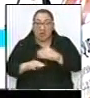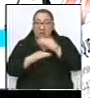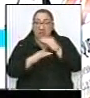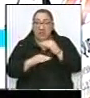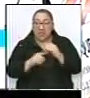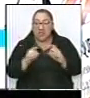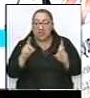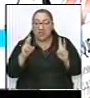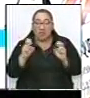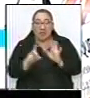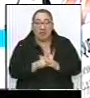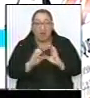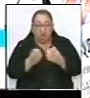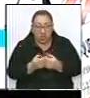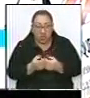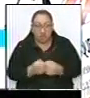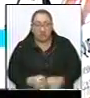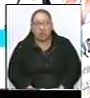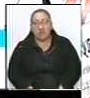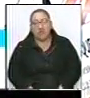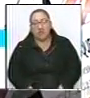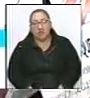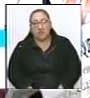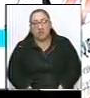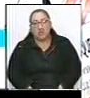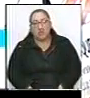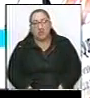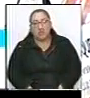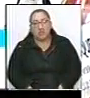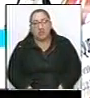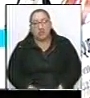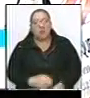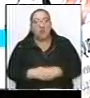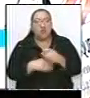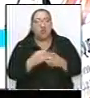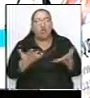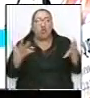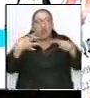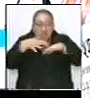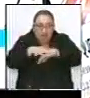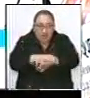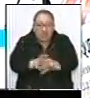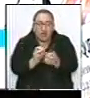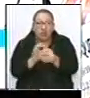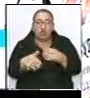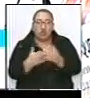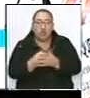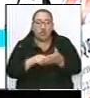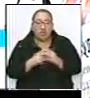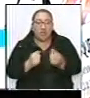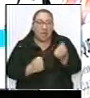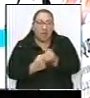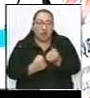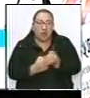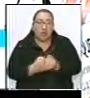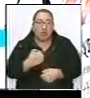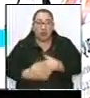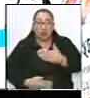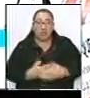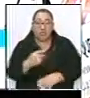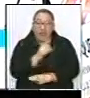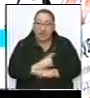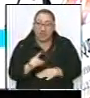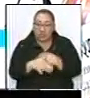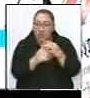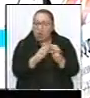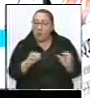funciones legislativas de este Parlamento. En un mundo de integración donde lo que es el soporte del proceso de desarrollo de los